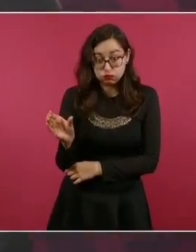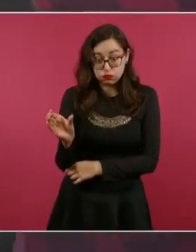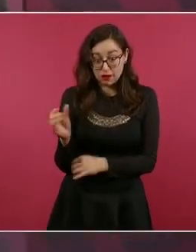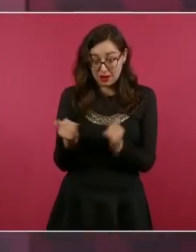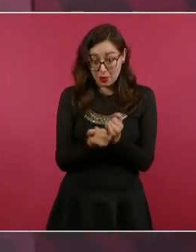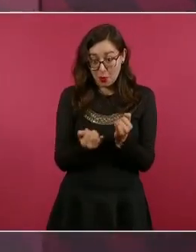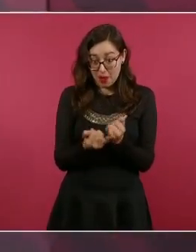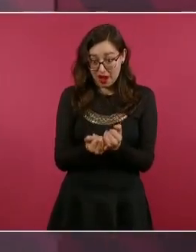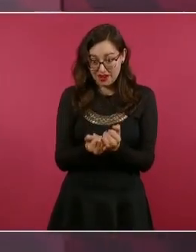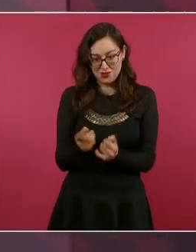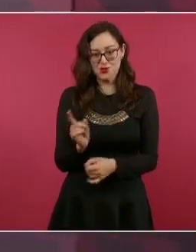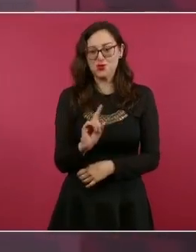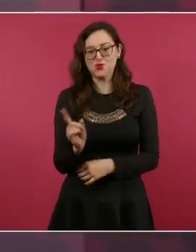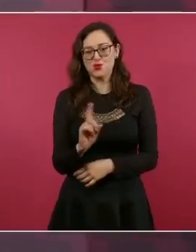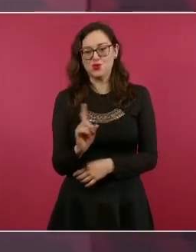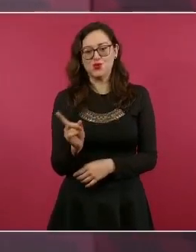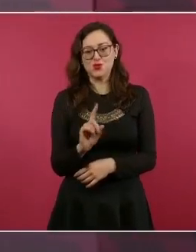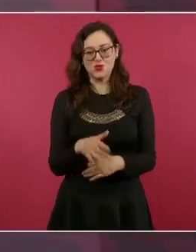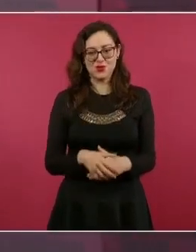tan voluminoso.